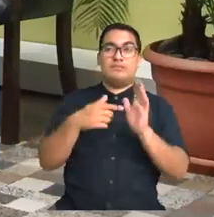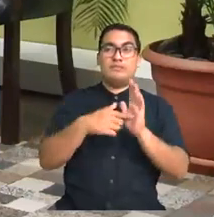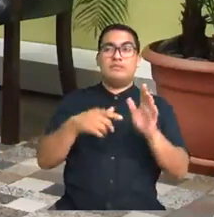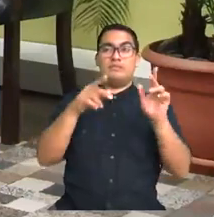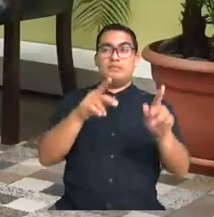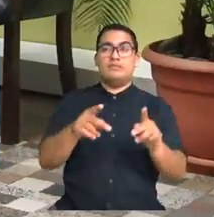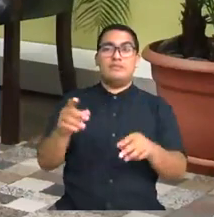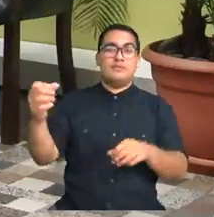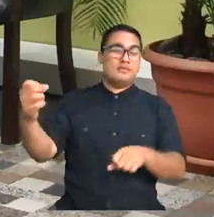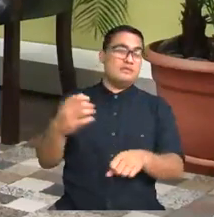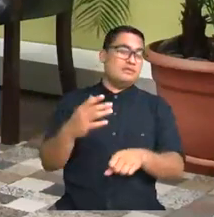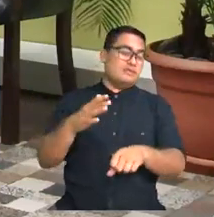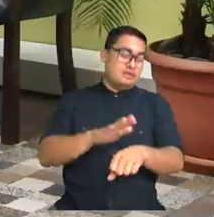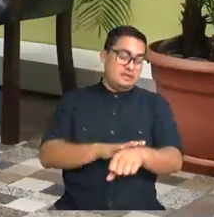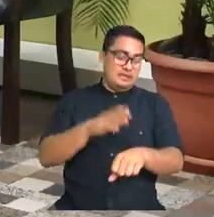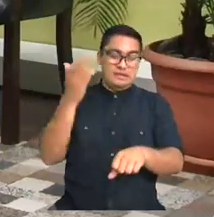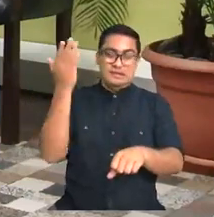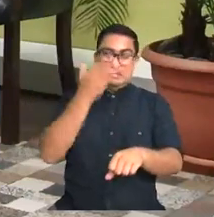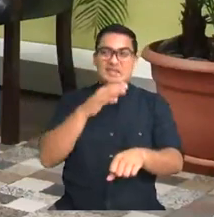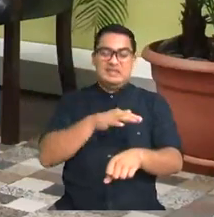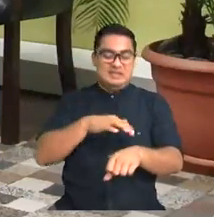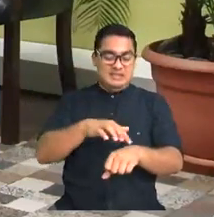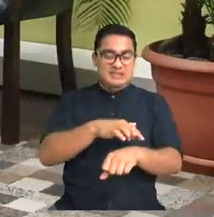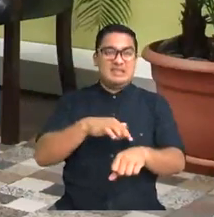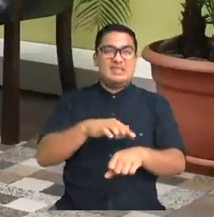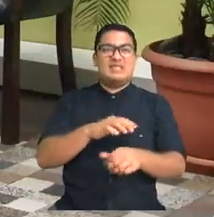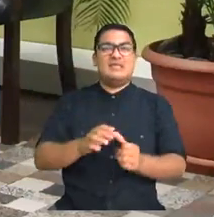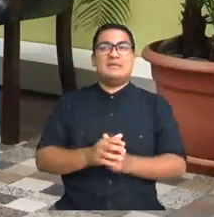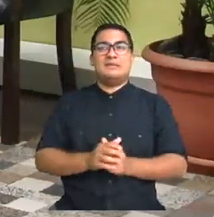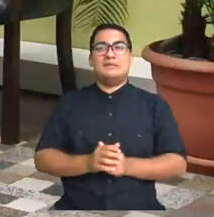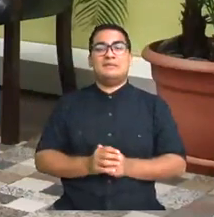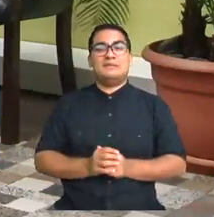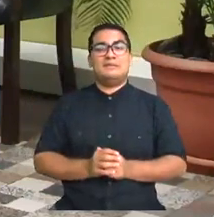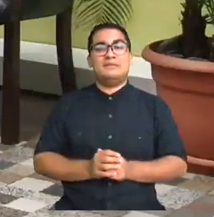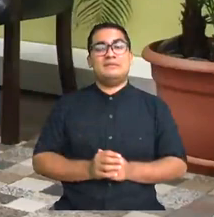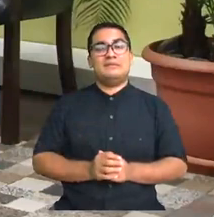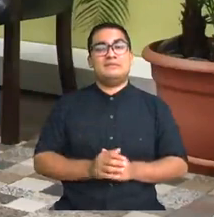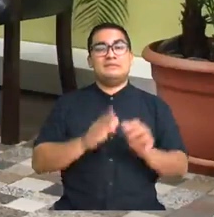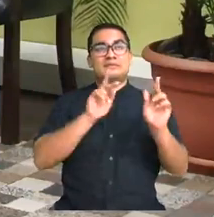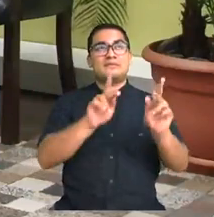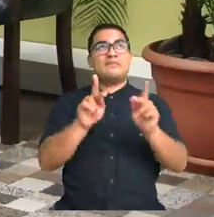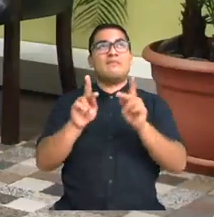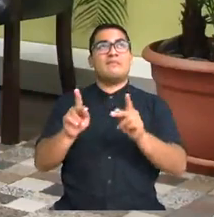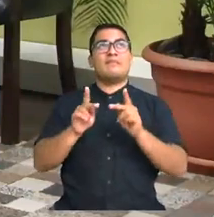se exponen y siempre se les forman ampollas. Uh-huh. Entonces, ese tipo de pacientes